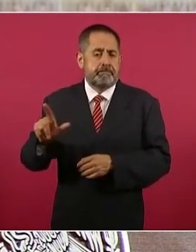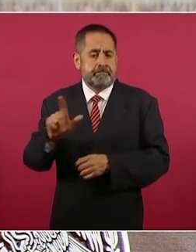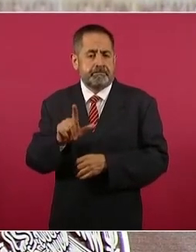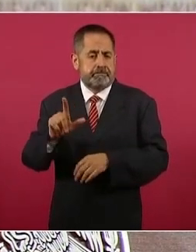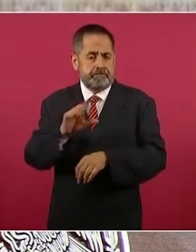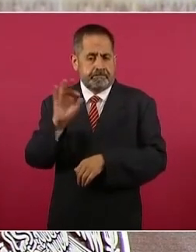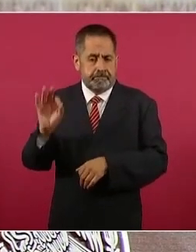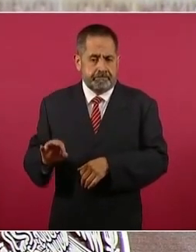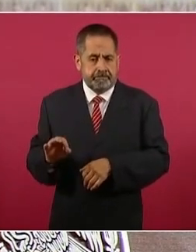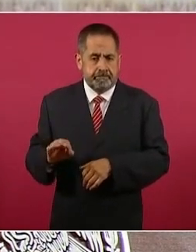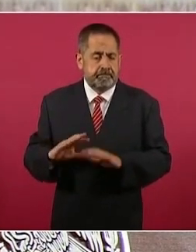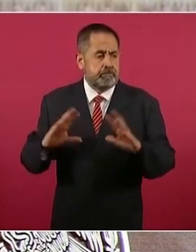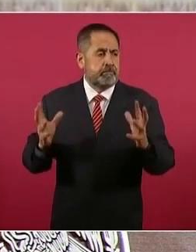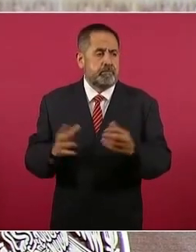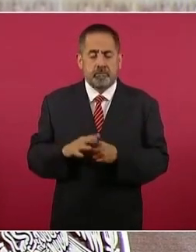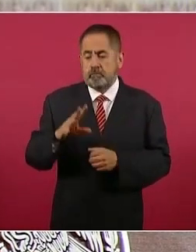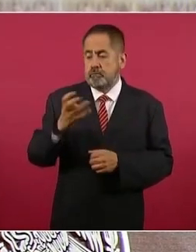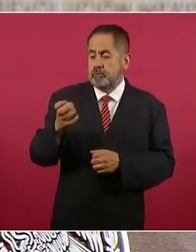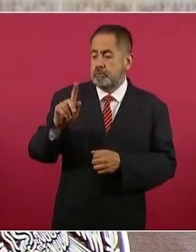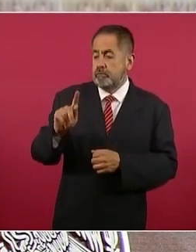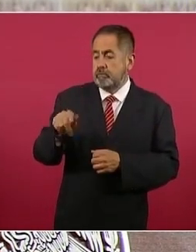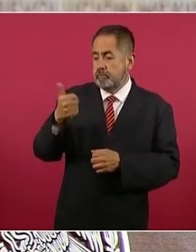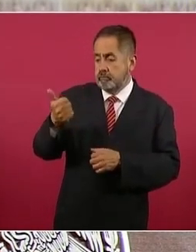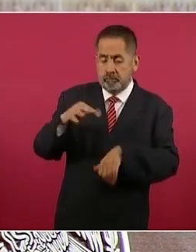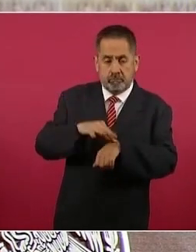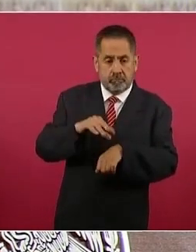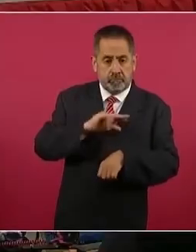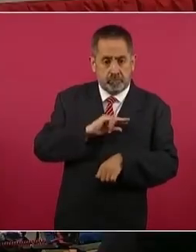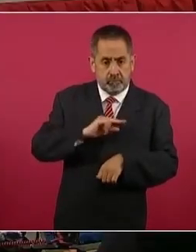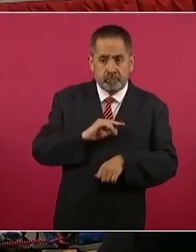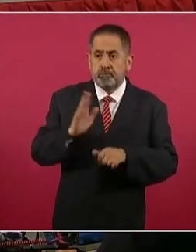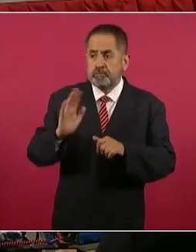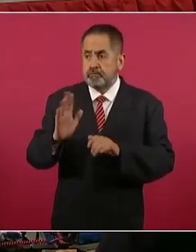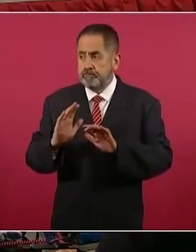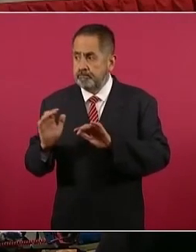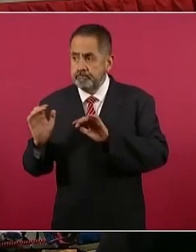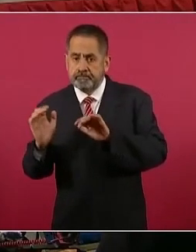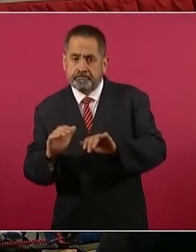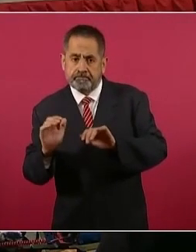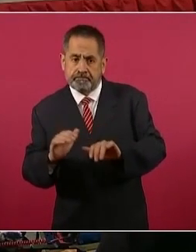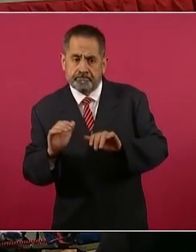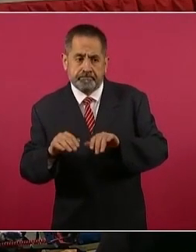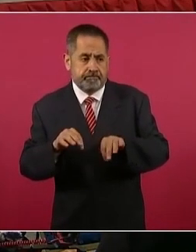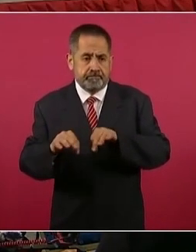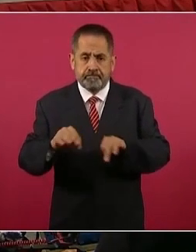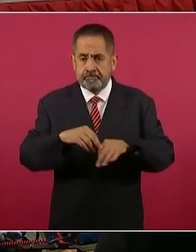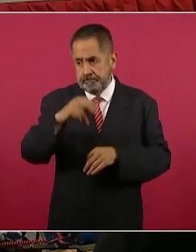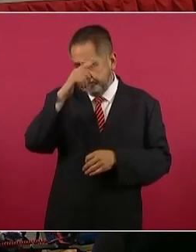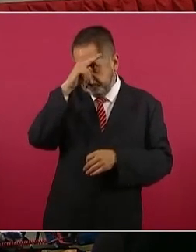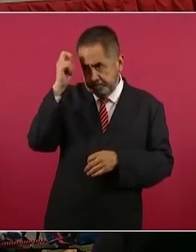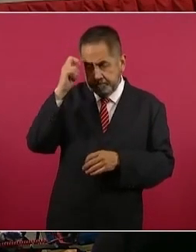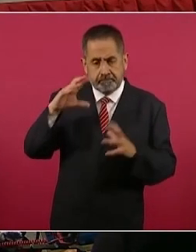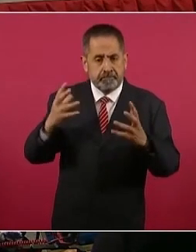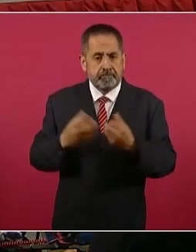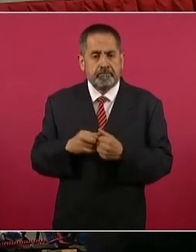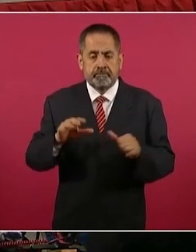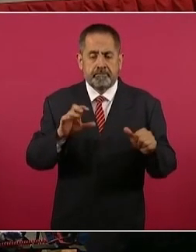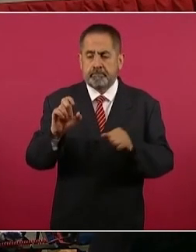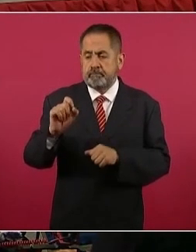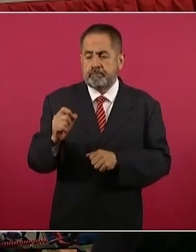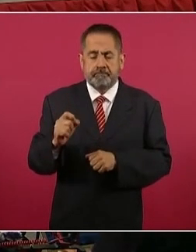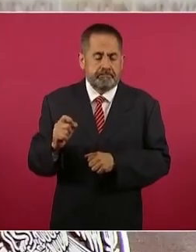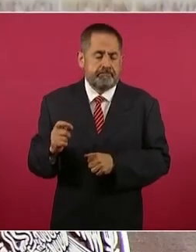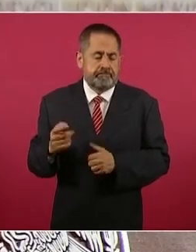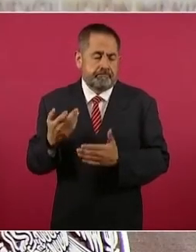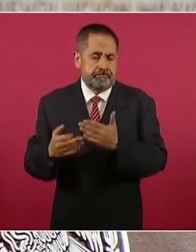ciento de 476 médicos que ya están allá en nayarit de los 620 que son necesarios y